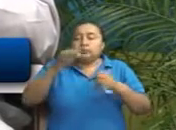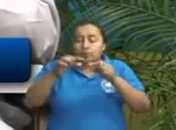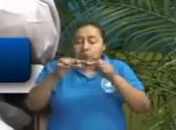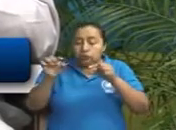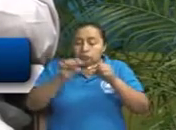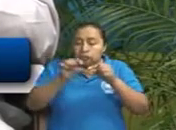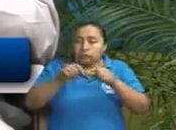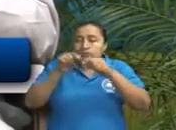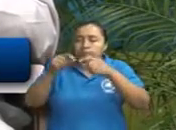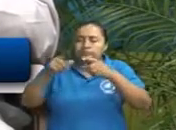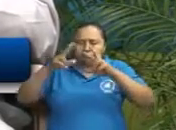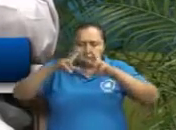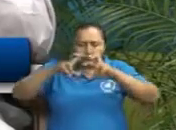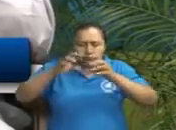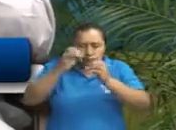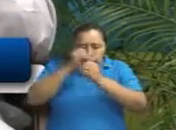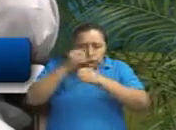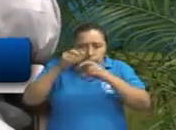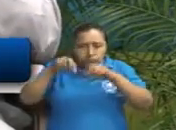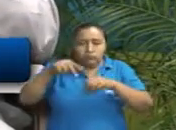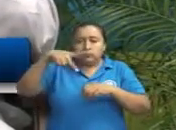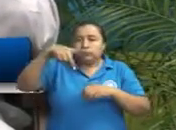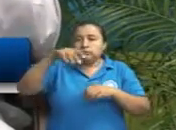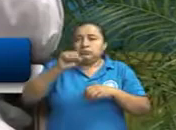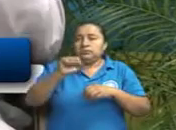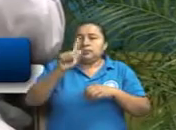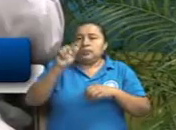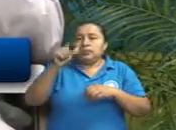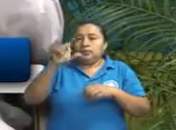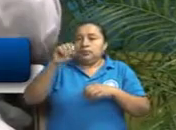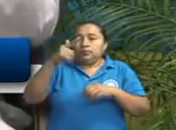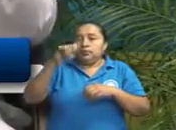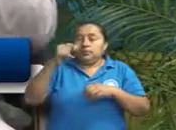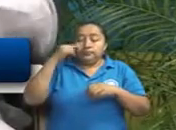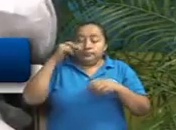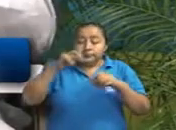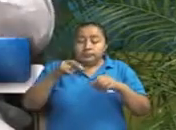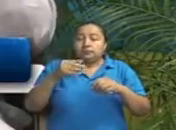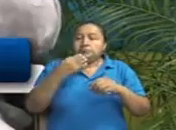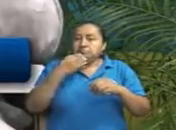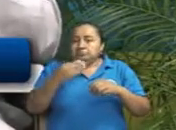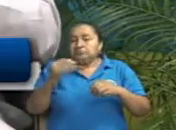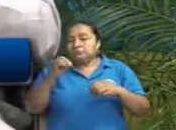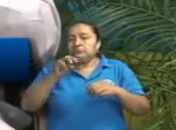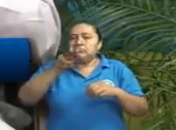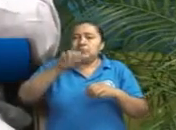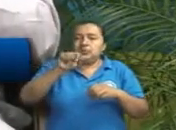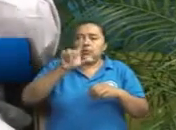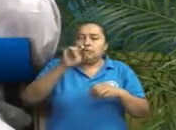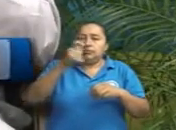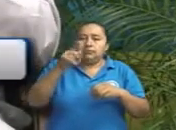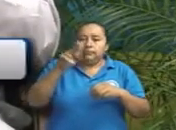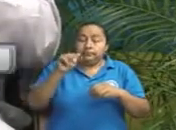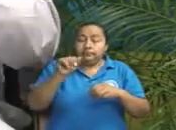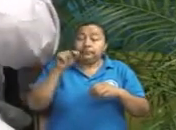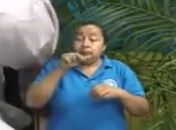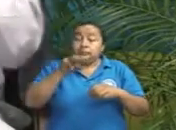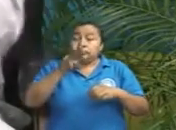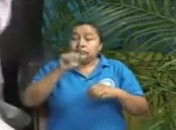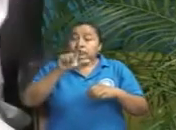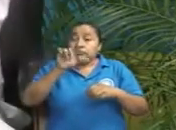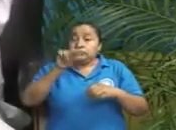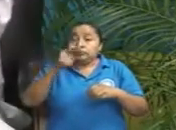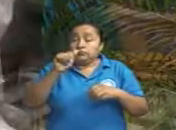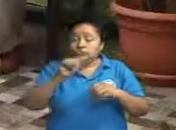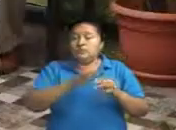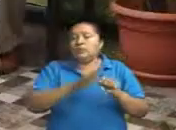con patología para ver si esa célula, como decíamos al inicio, es benigna o es maligna. Si eso es maligna, ya entra de